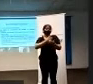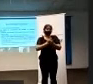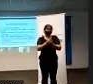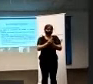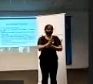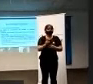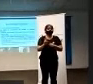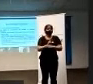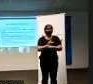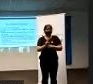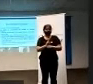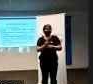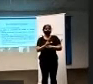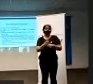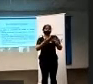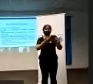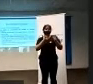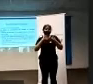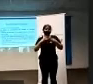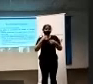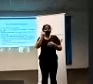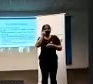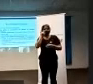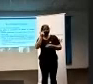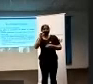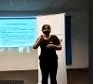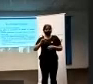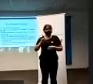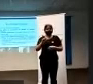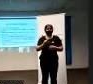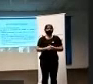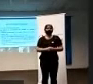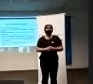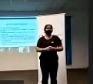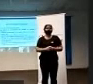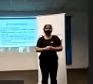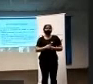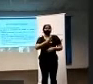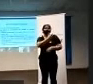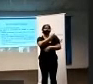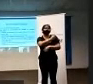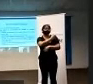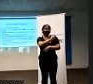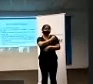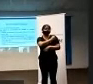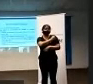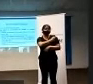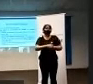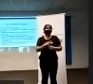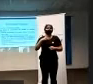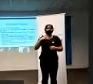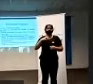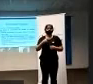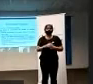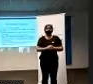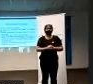inmunogenicidad. Coronavac fue bien tolerada y segura e indujo respuesta humoral con excelentes respuestas de anticuerpos, mayor